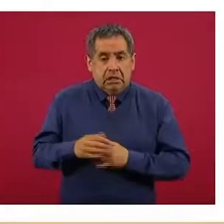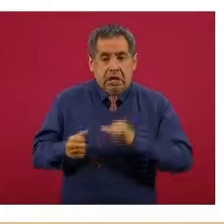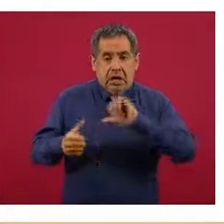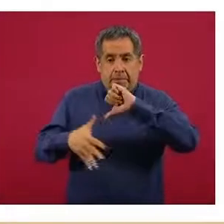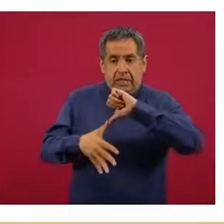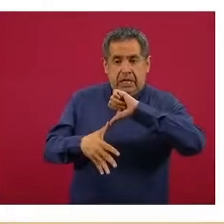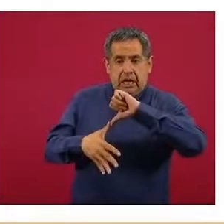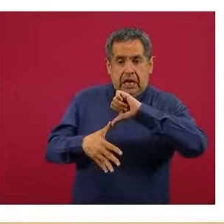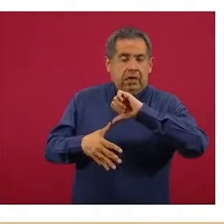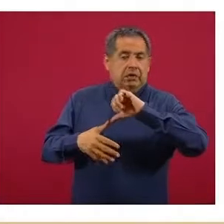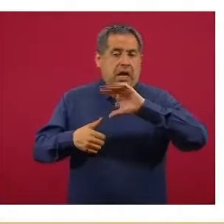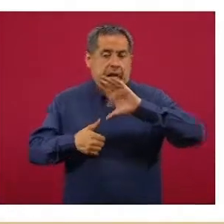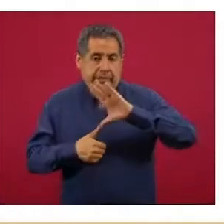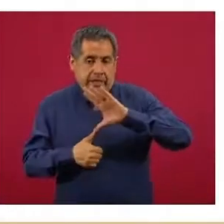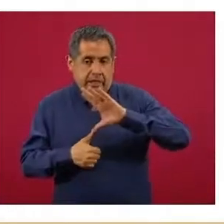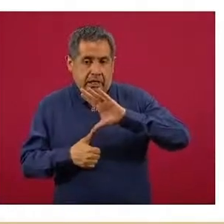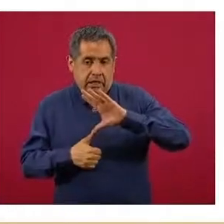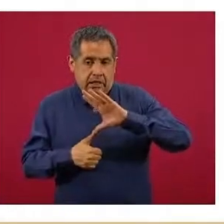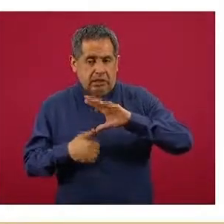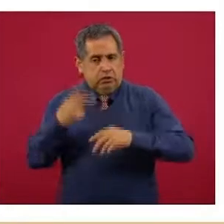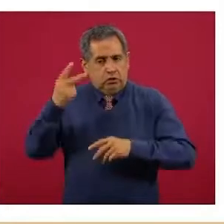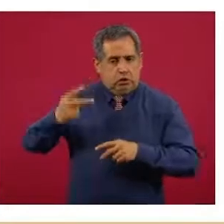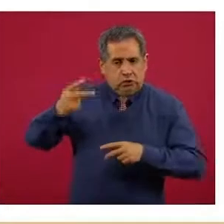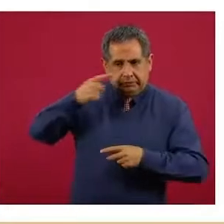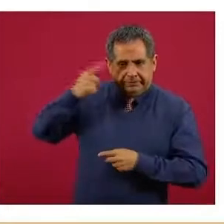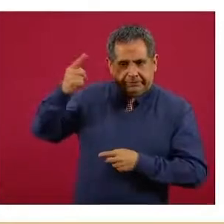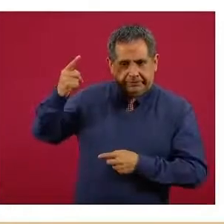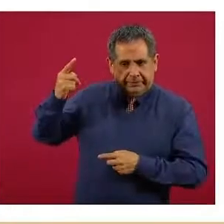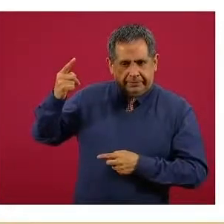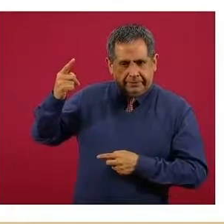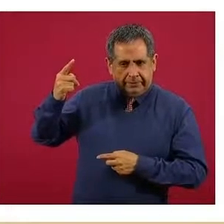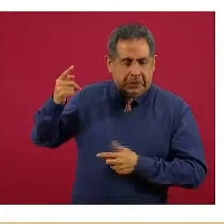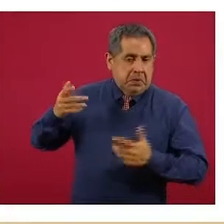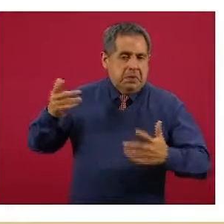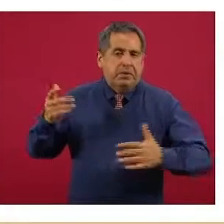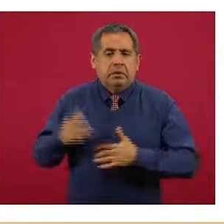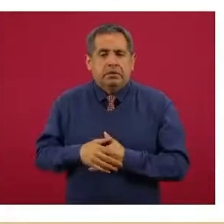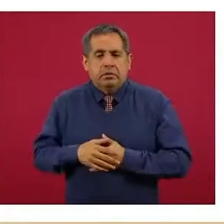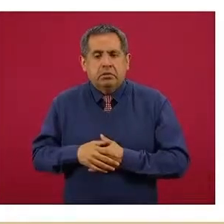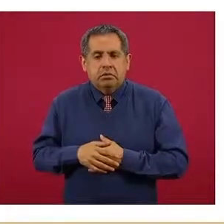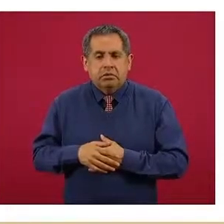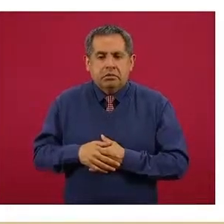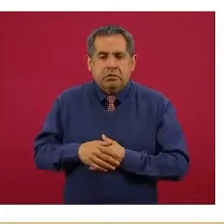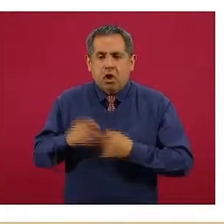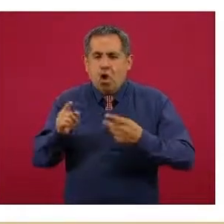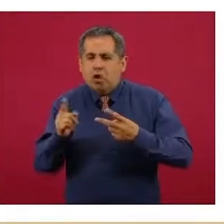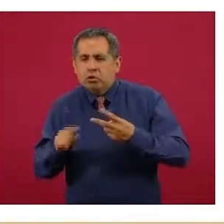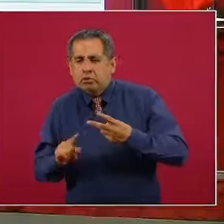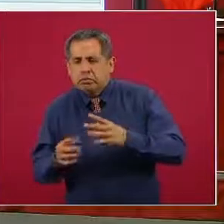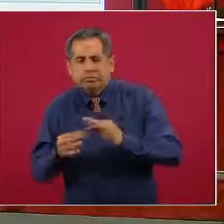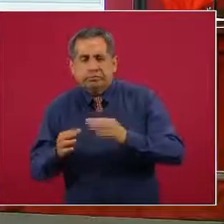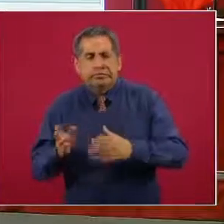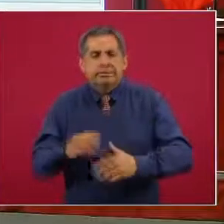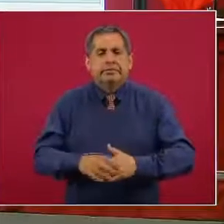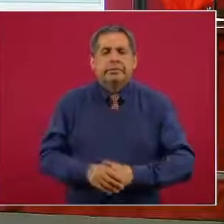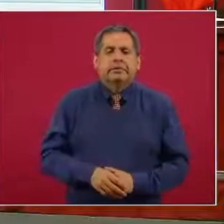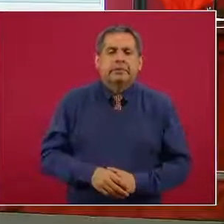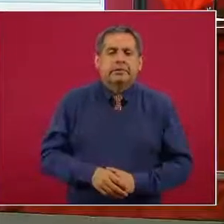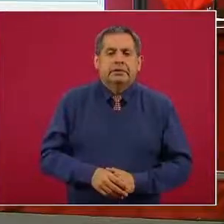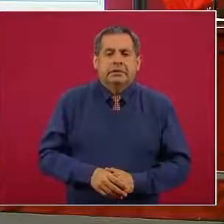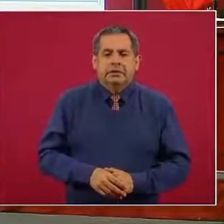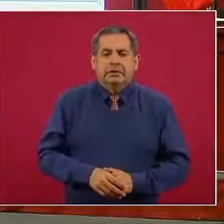Norte, aquí está el de América del Sur, y bueno, los otros ya no se alcanzan a ver con tanto detalle. La siguiente, por favor.